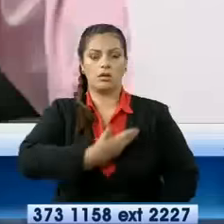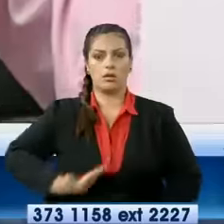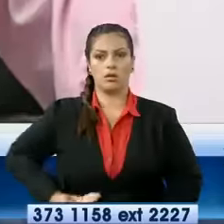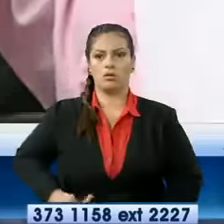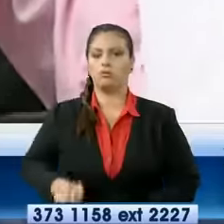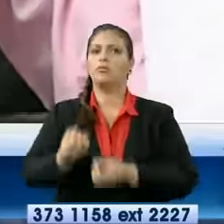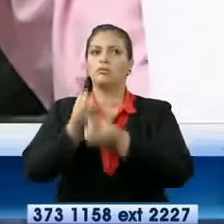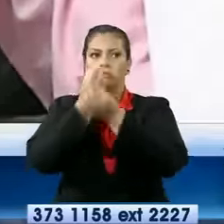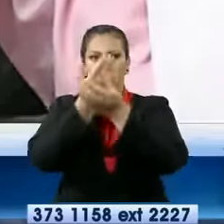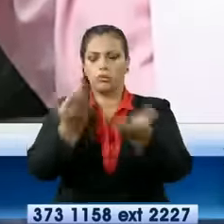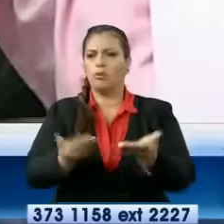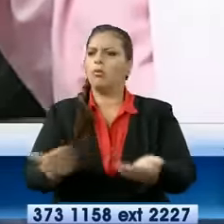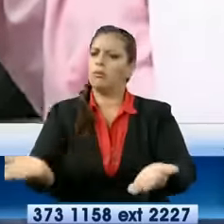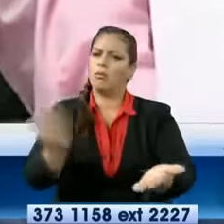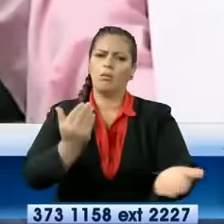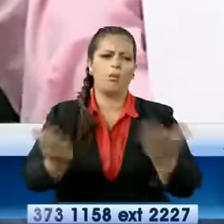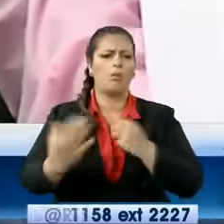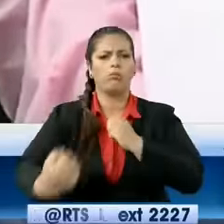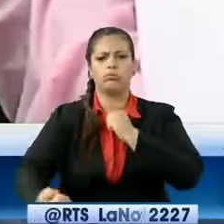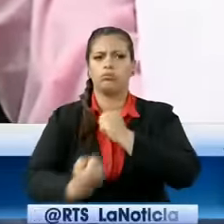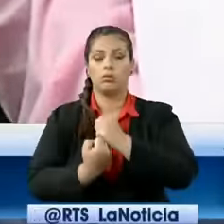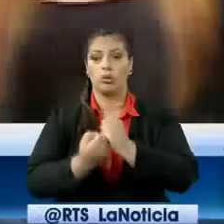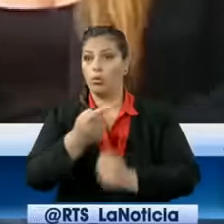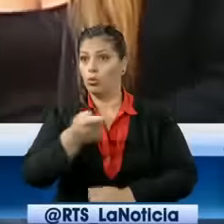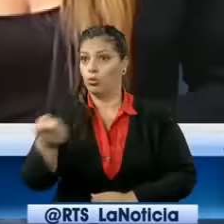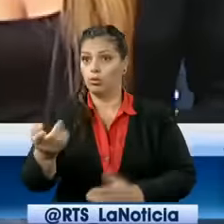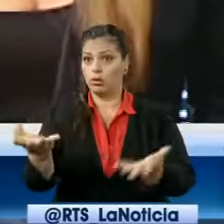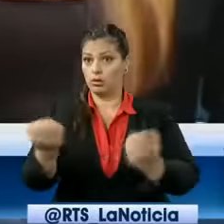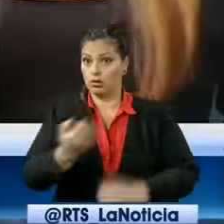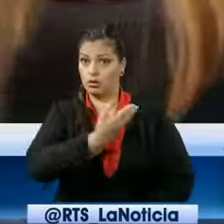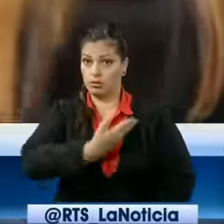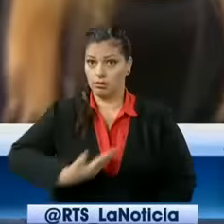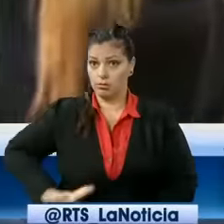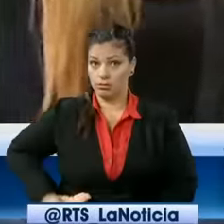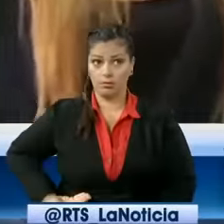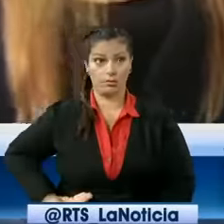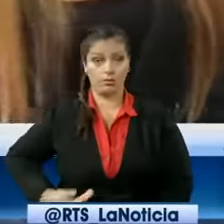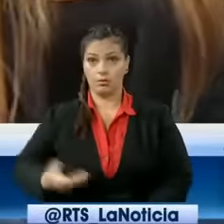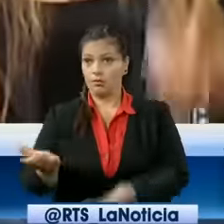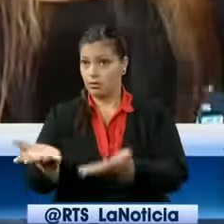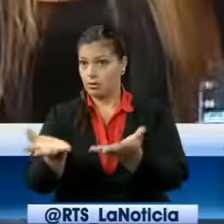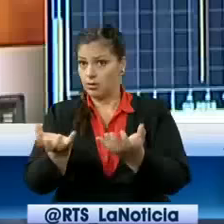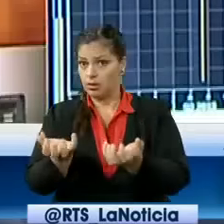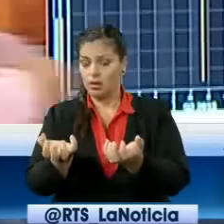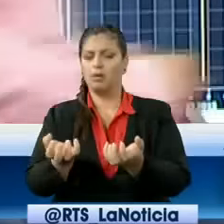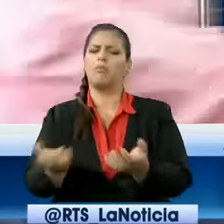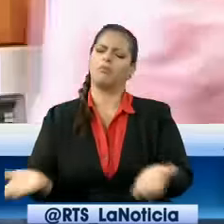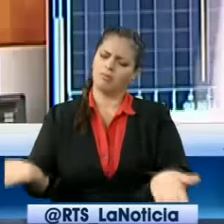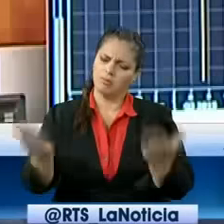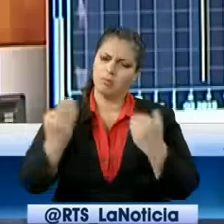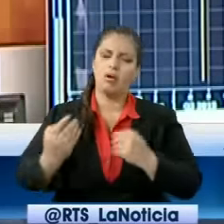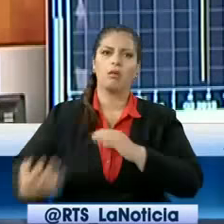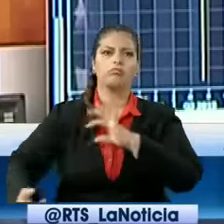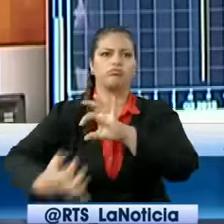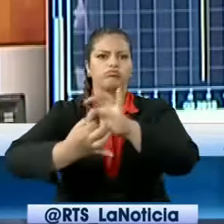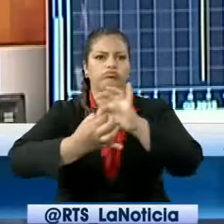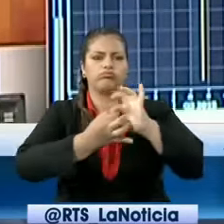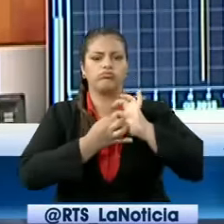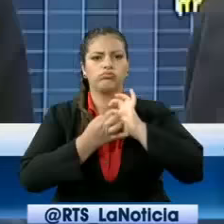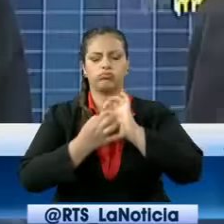todos invitó a los demás aspirantes a Carondelet. Unir fuerzas, pues, con un cálculo matemático, definía estrategias.